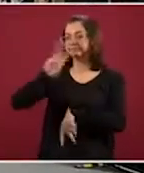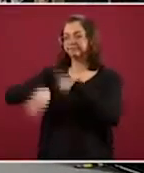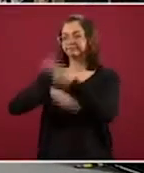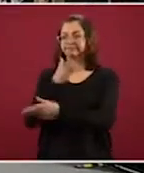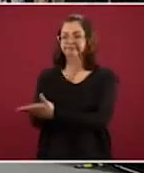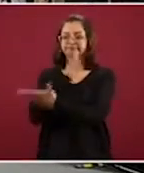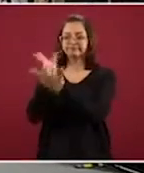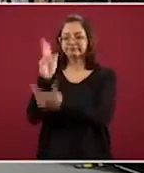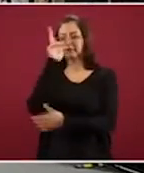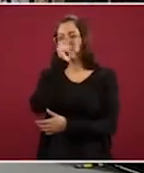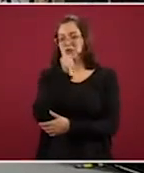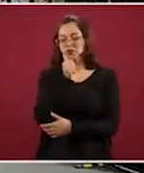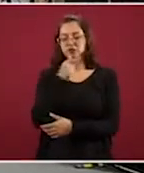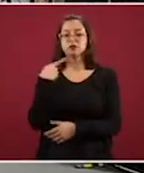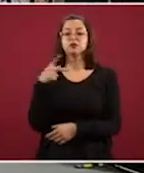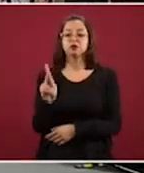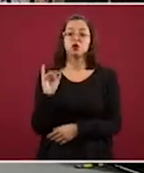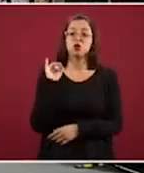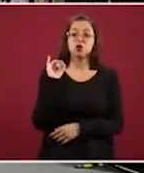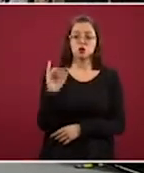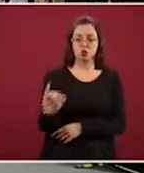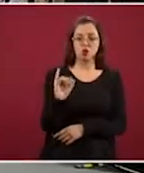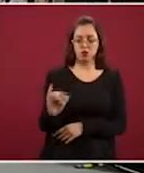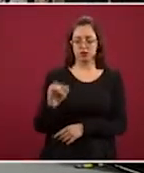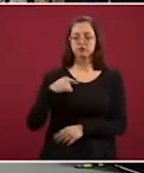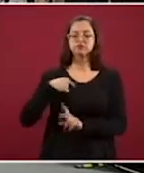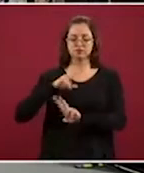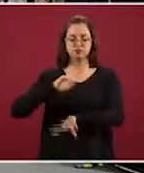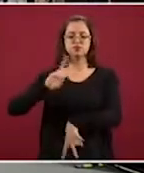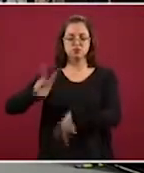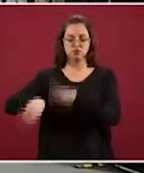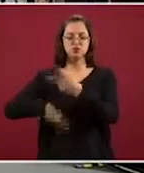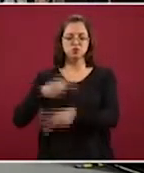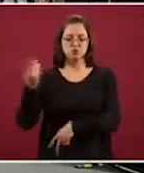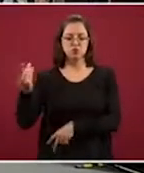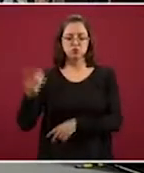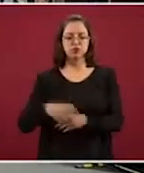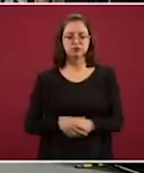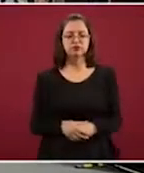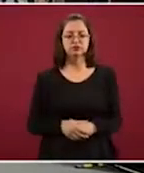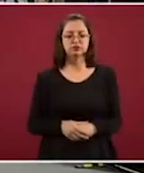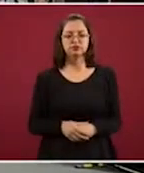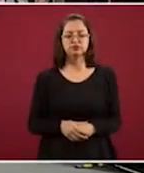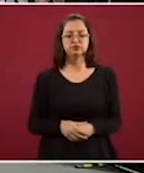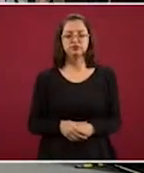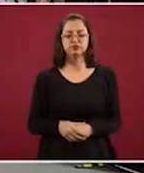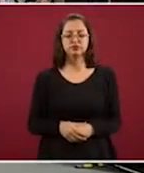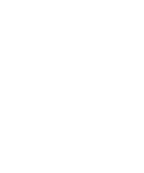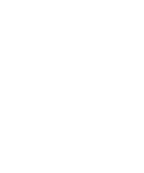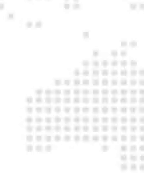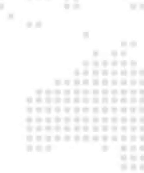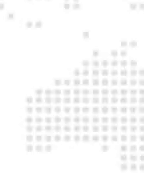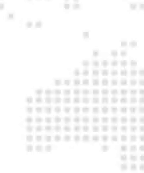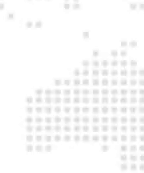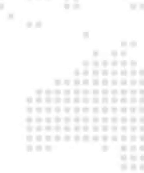Hermosillo, pero el jueves voy a estar en esta reunión.